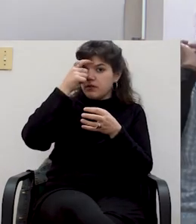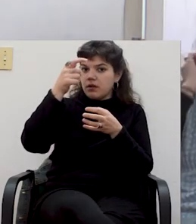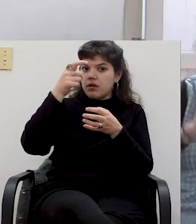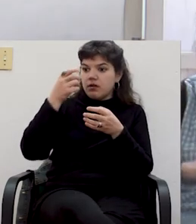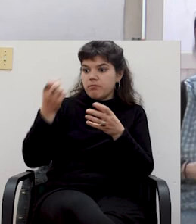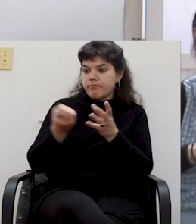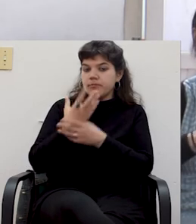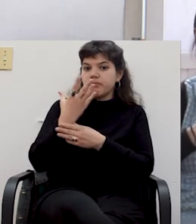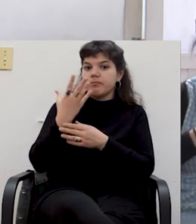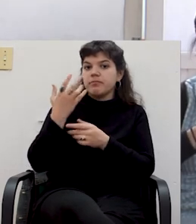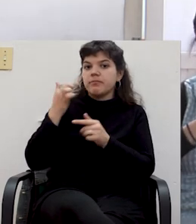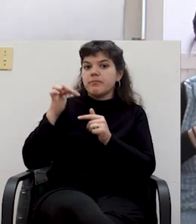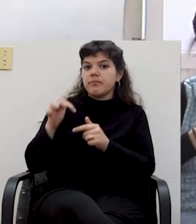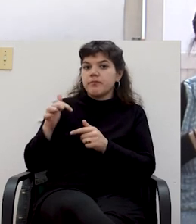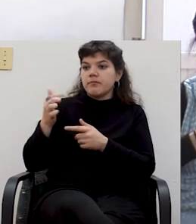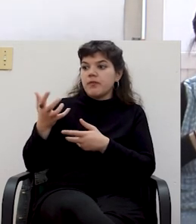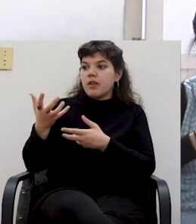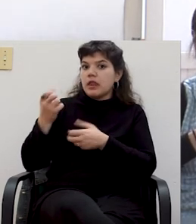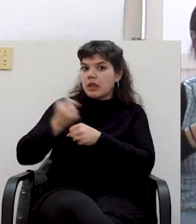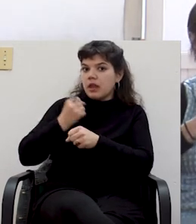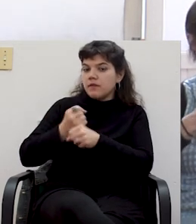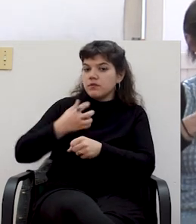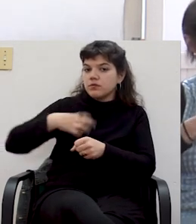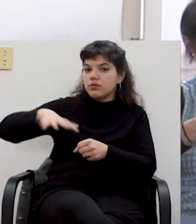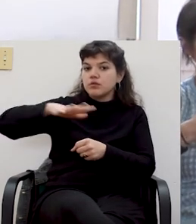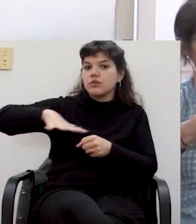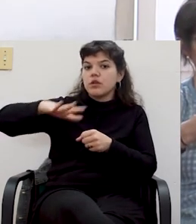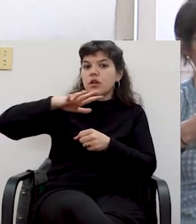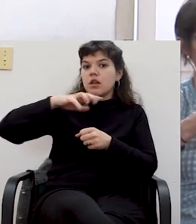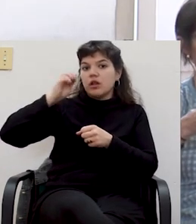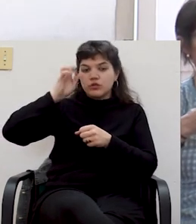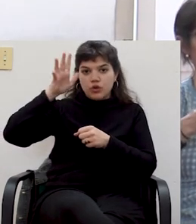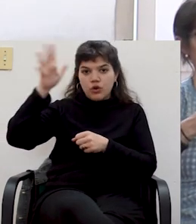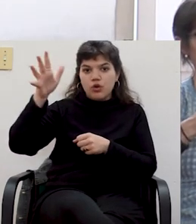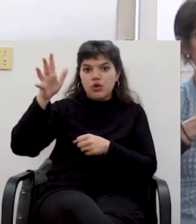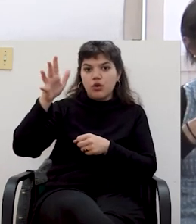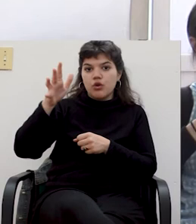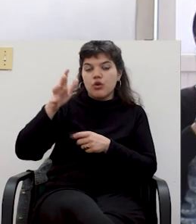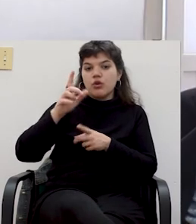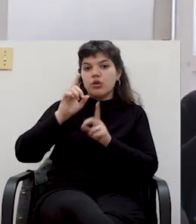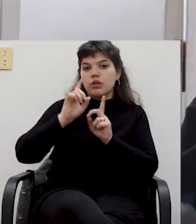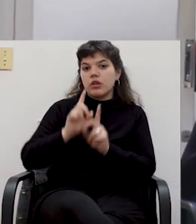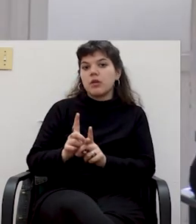está conformado por trabajadores sociales y también por psicólogos, y